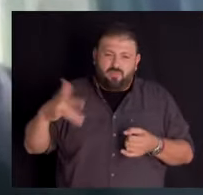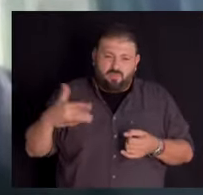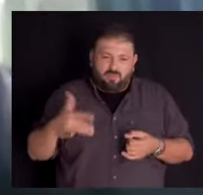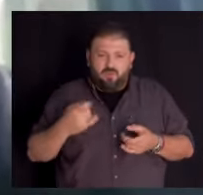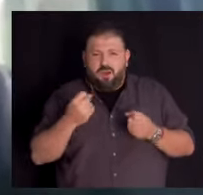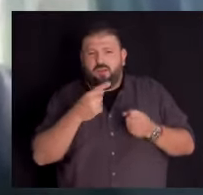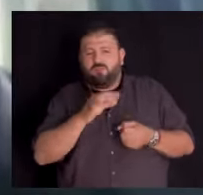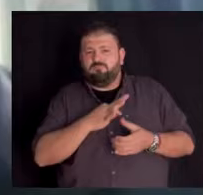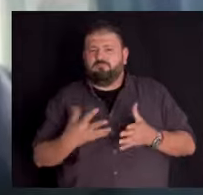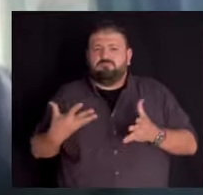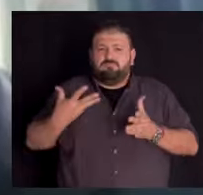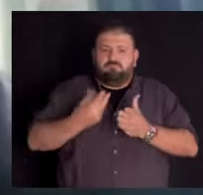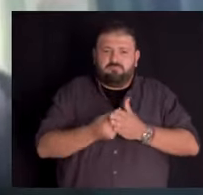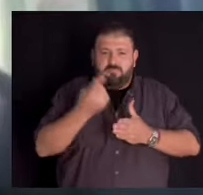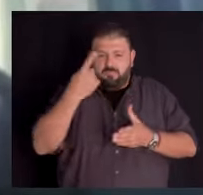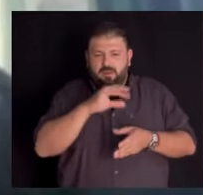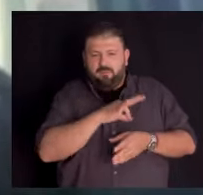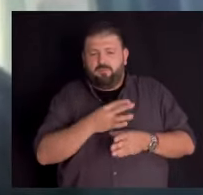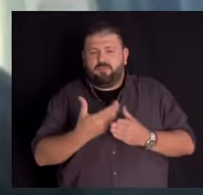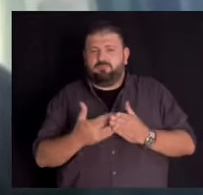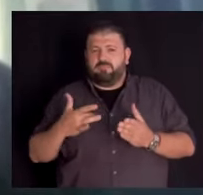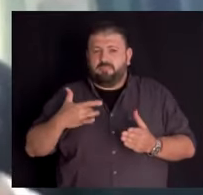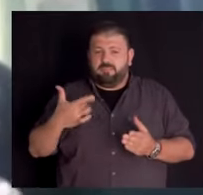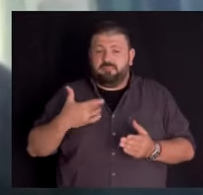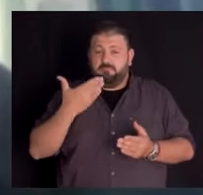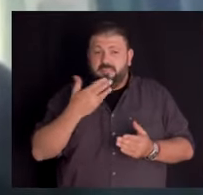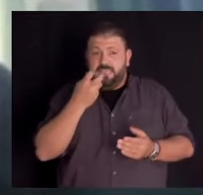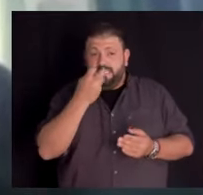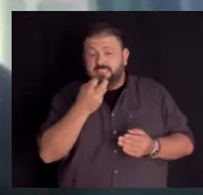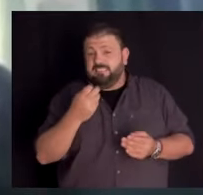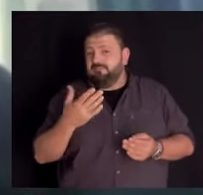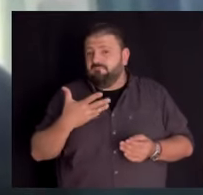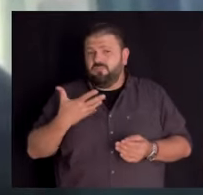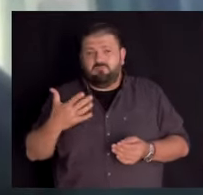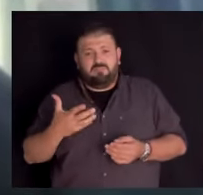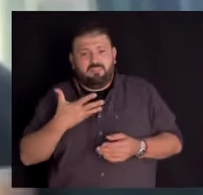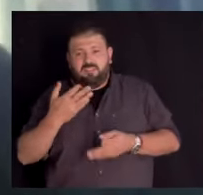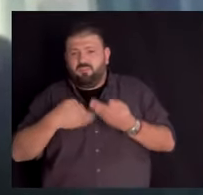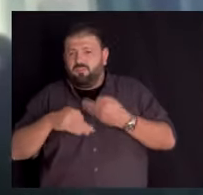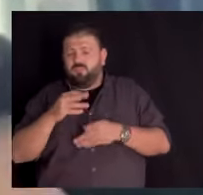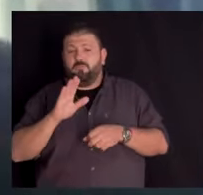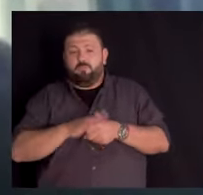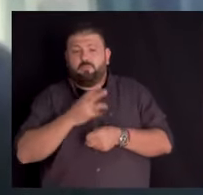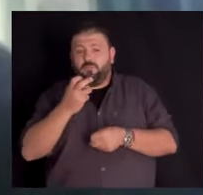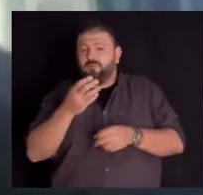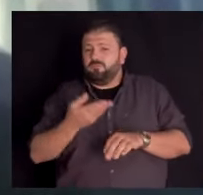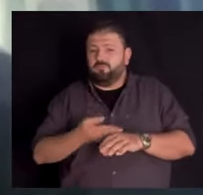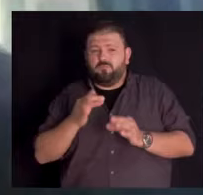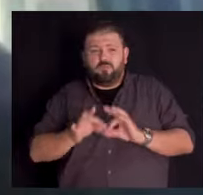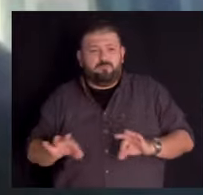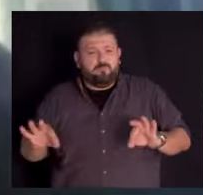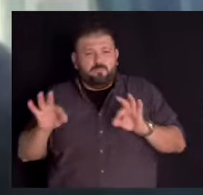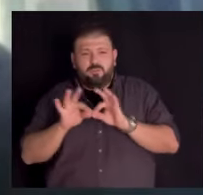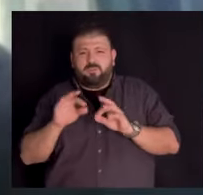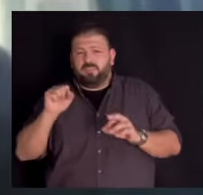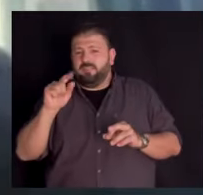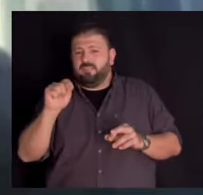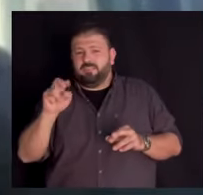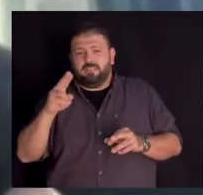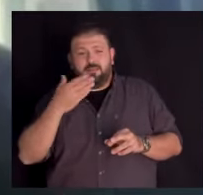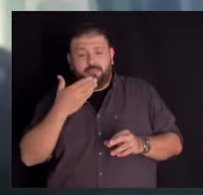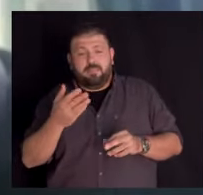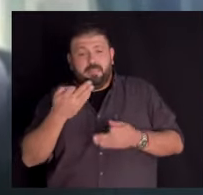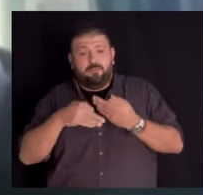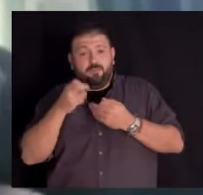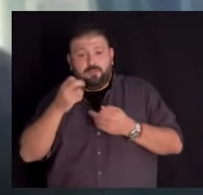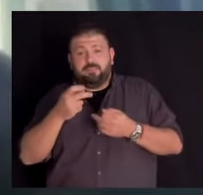Y lo trae el Estar Bien. Entonces, por eso es importantísimo el Estar Bien, esta mezcla de la que hemos estado hablando,